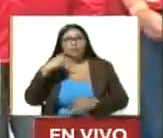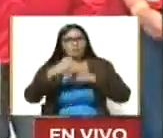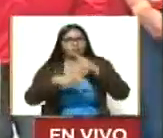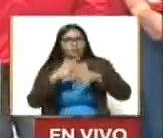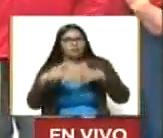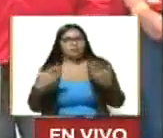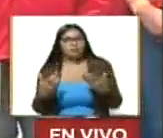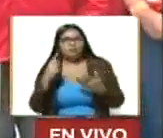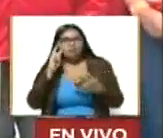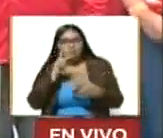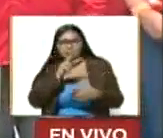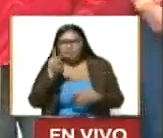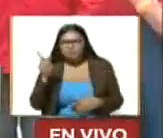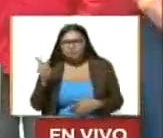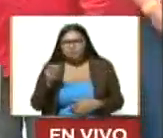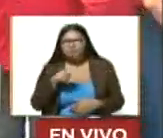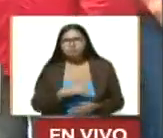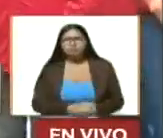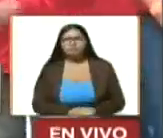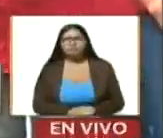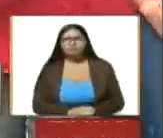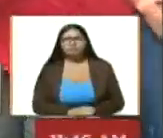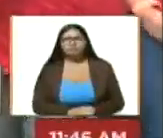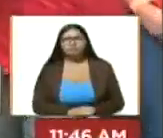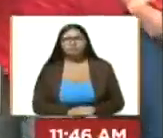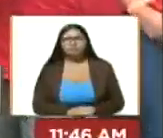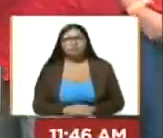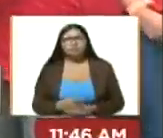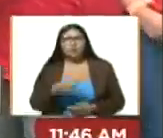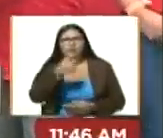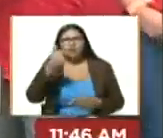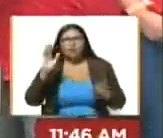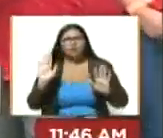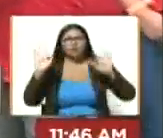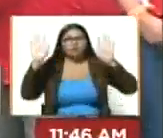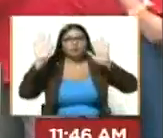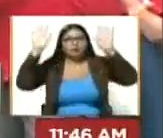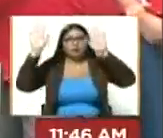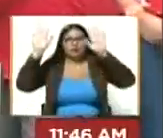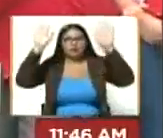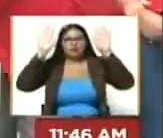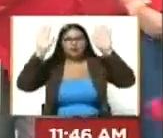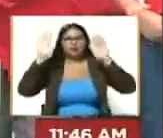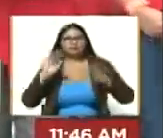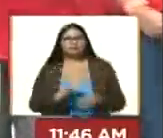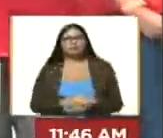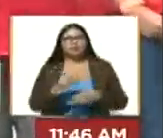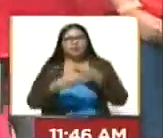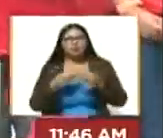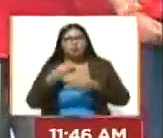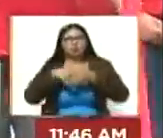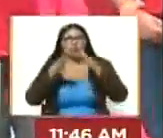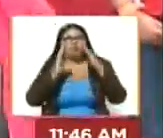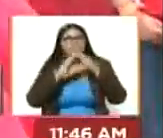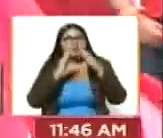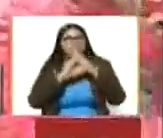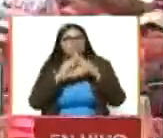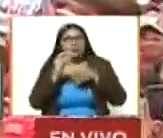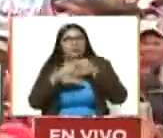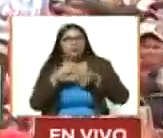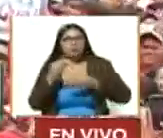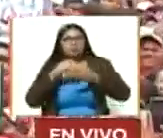lo que uno ve aquí. No la bajen, por favor, quiero que suban cada quien su pancarta, la que hizo en su casa, la que hizo